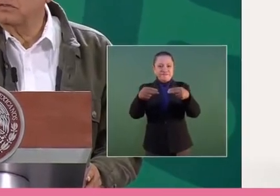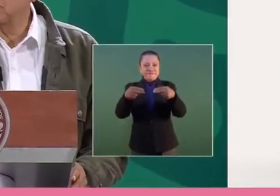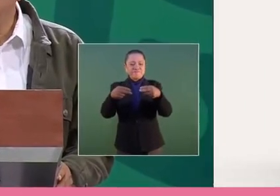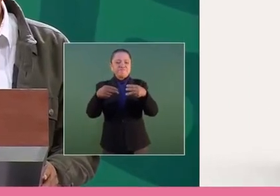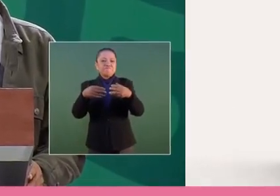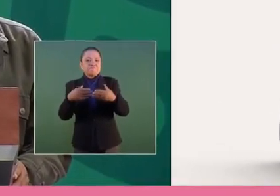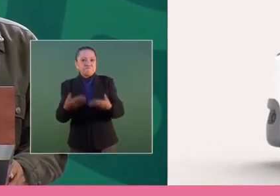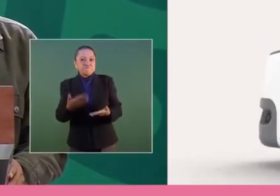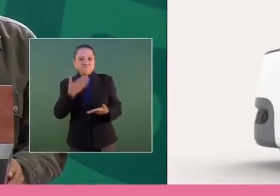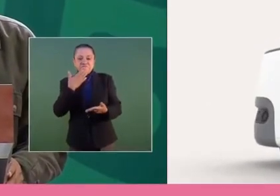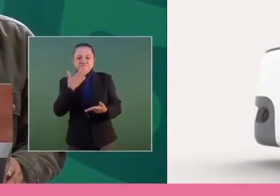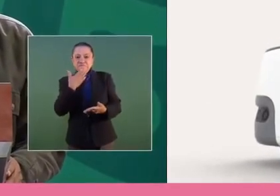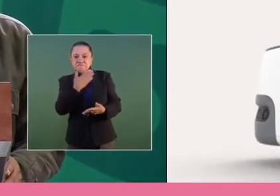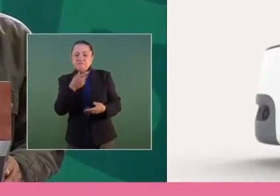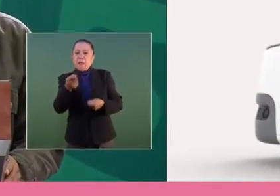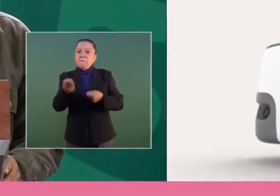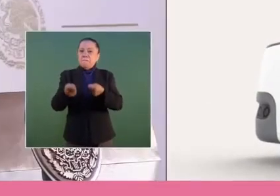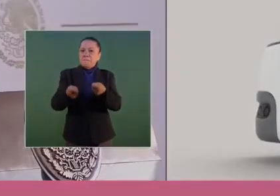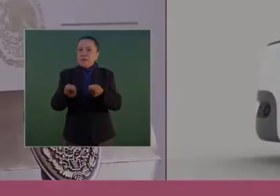.com.